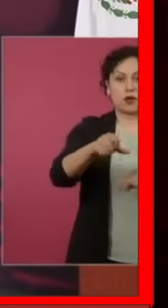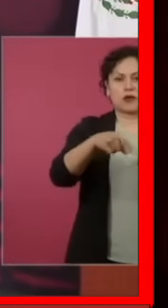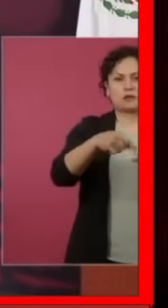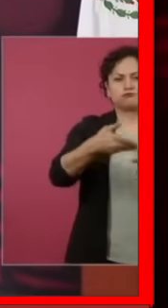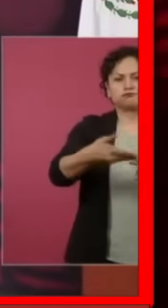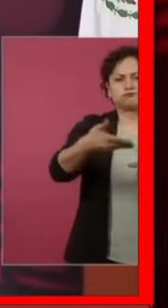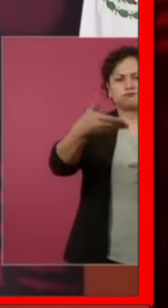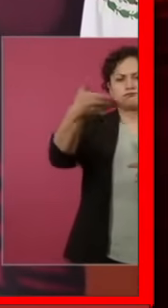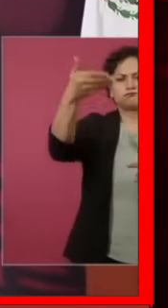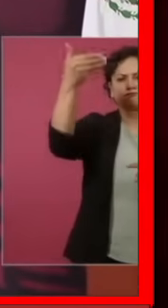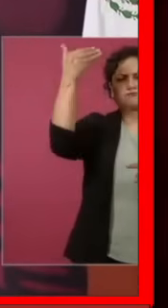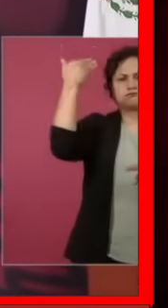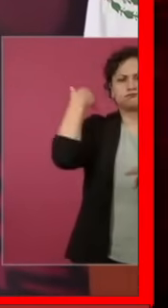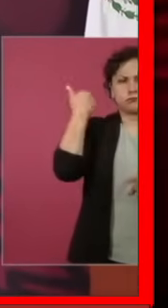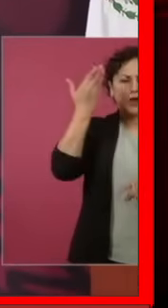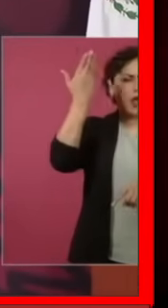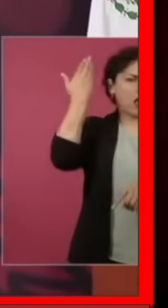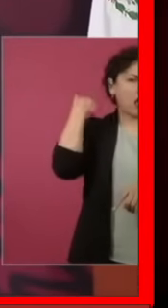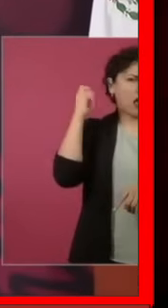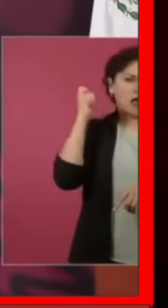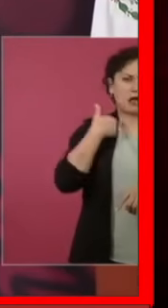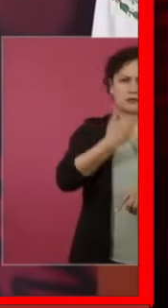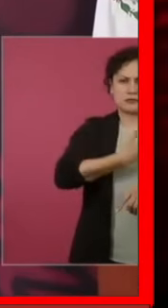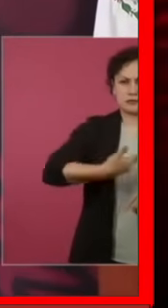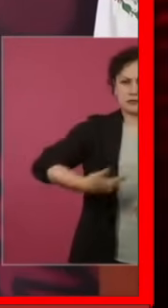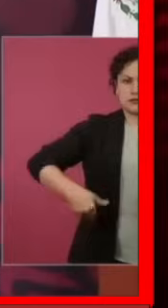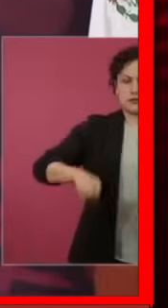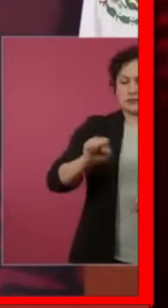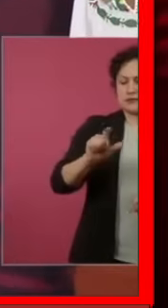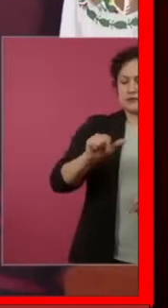Salinas y Cedillo,